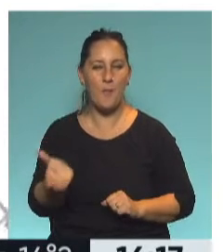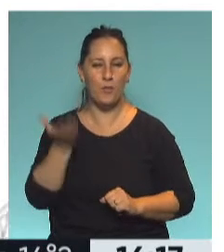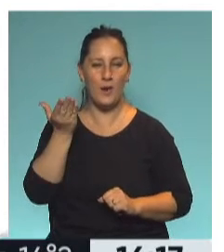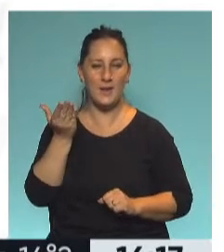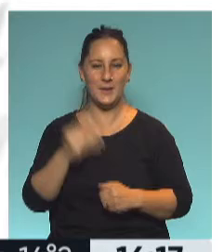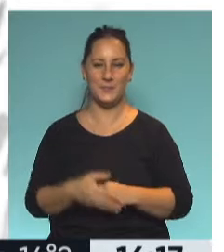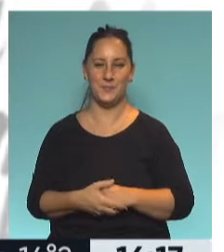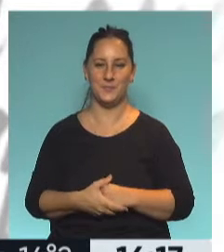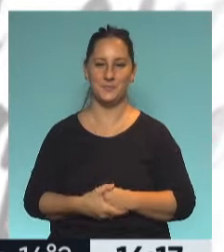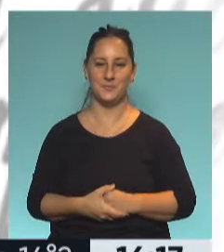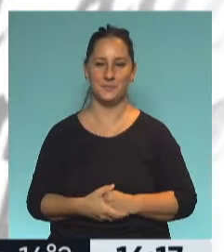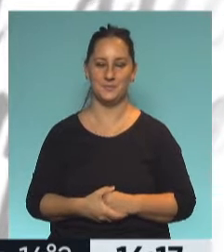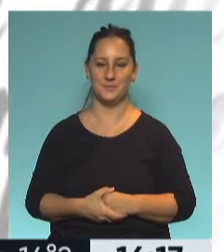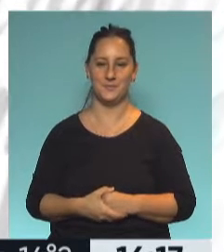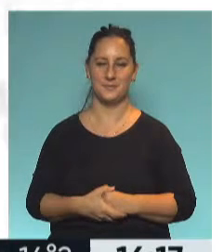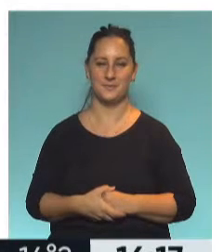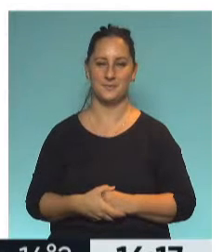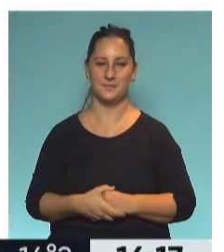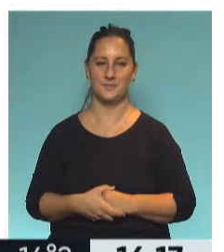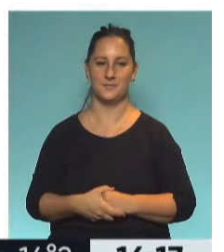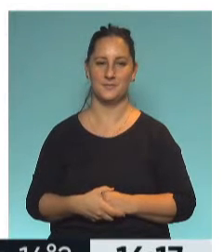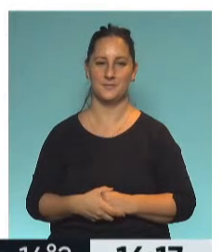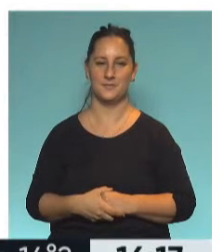que nunca se